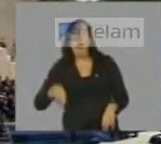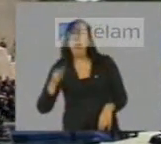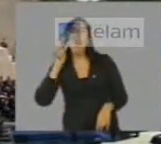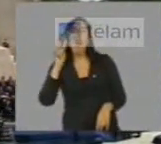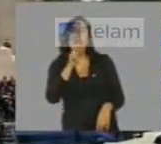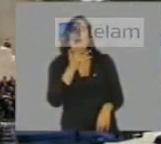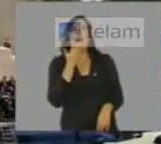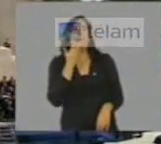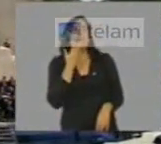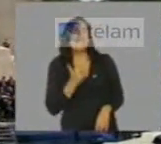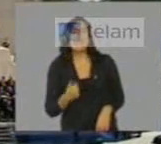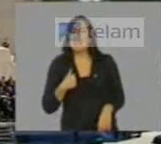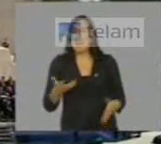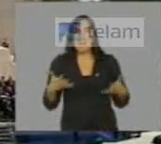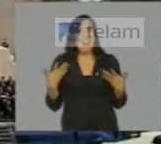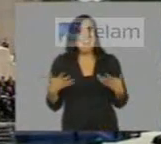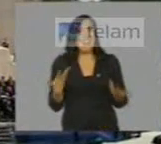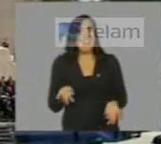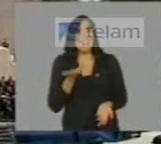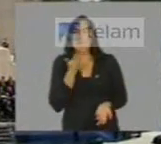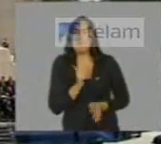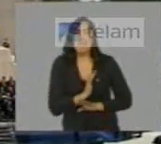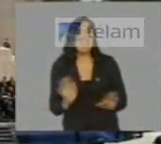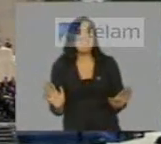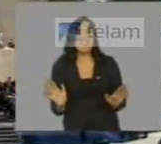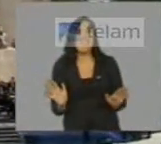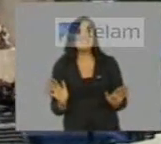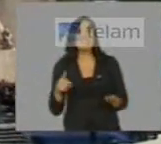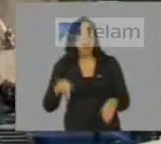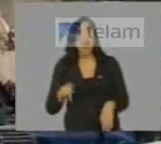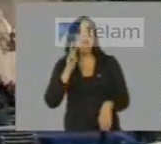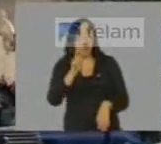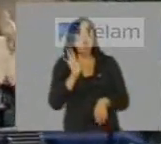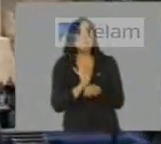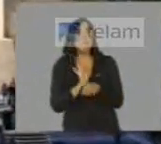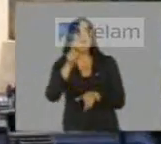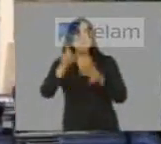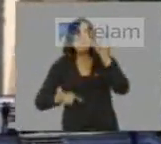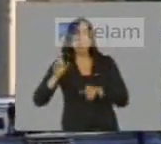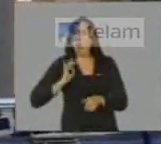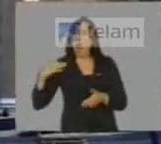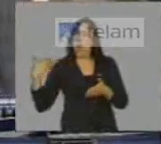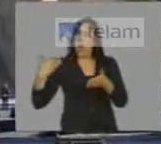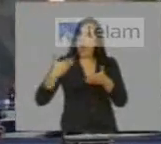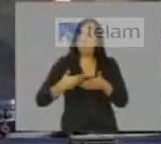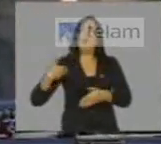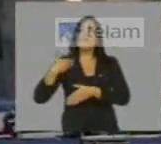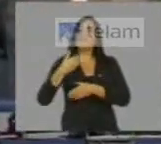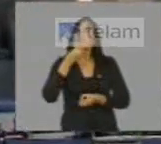Me da mucha alegría que tanta gente haya podido progresar en estos años y que